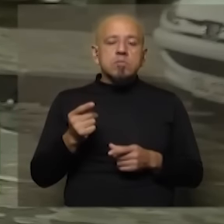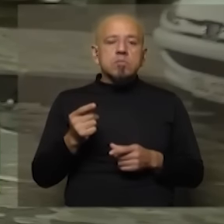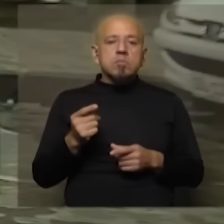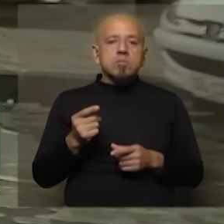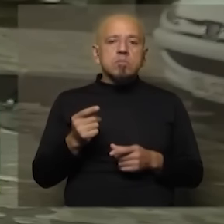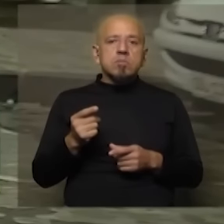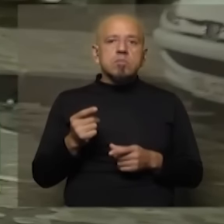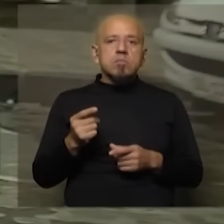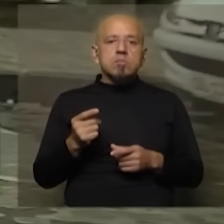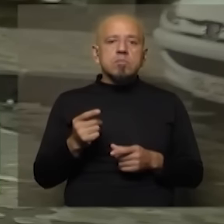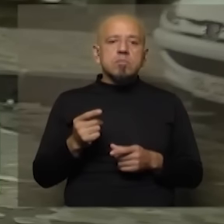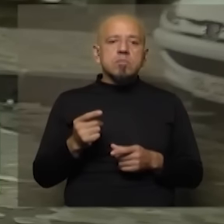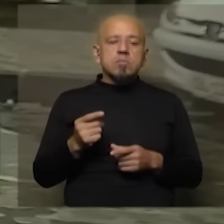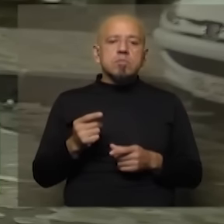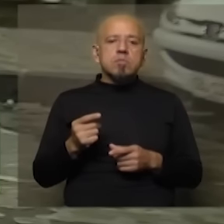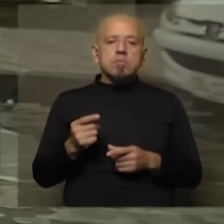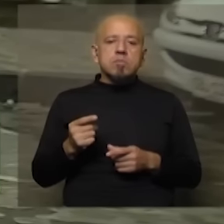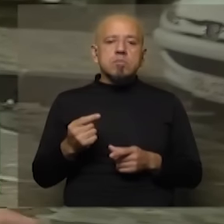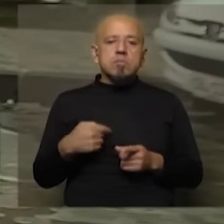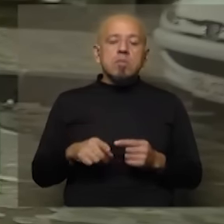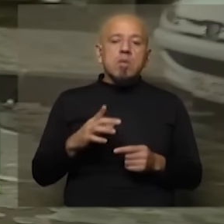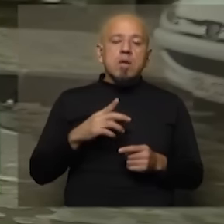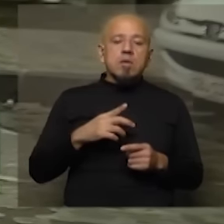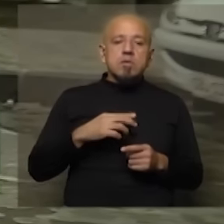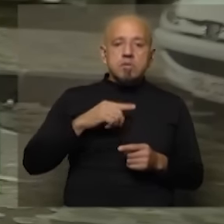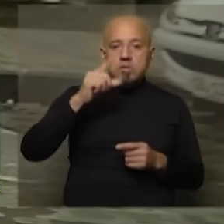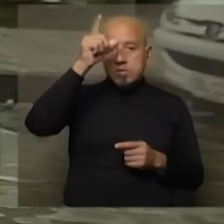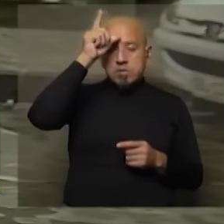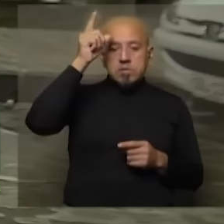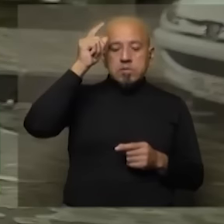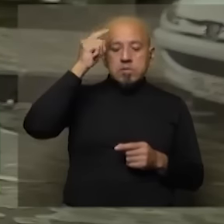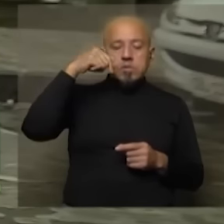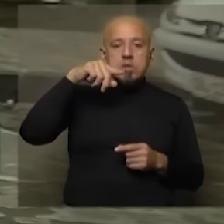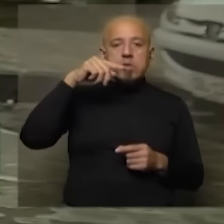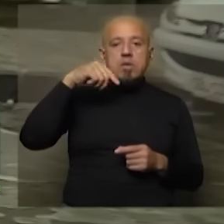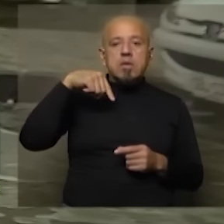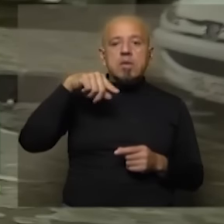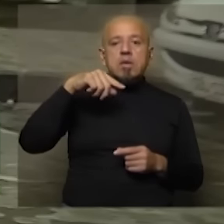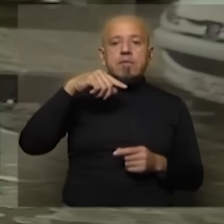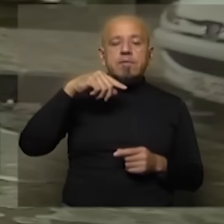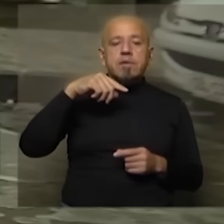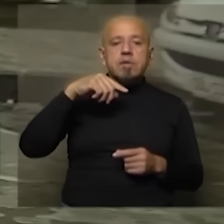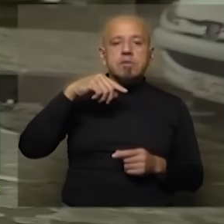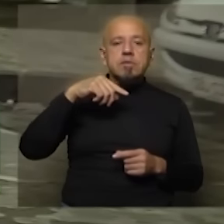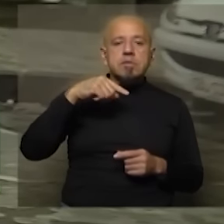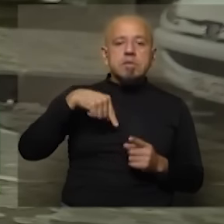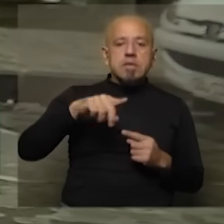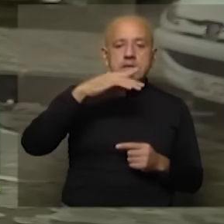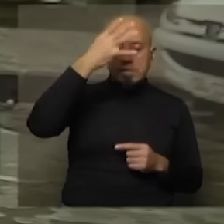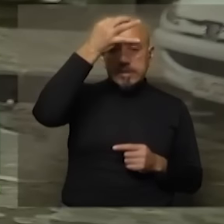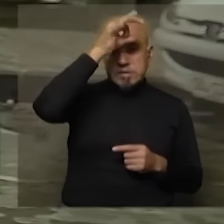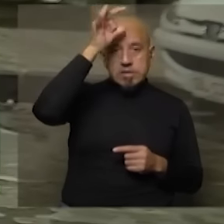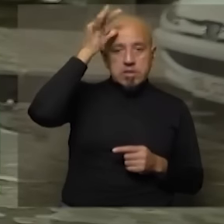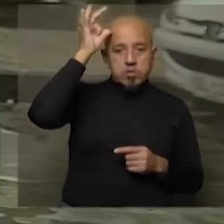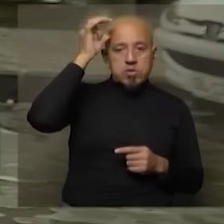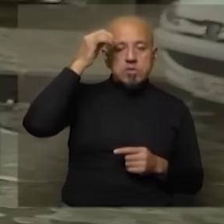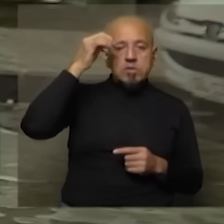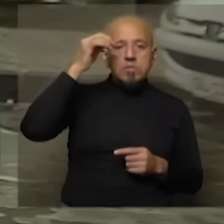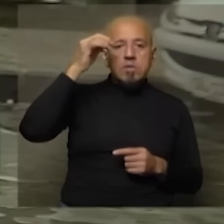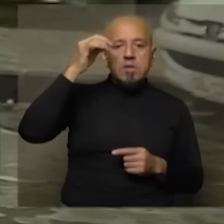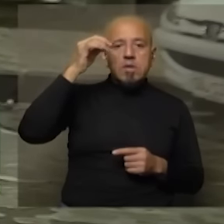jefe de seguridad de la campaña de Luis Lacalle Pou y Acuña jefe de seguridad de la campaña de Juan Sartori para la presidencia